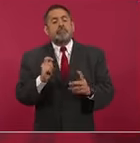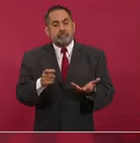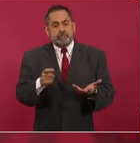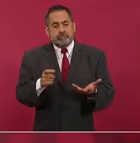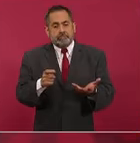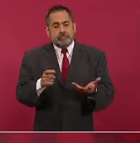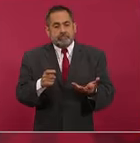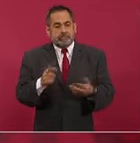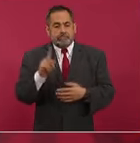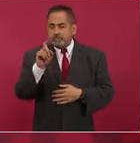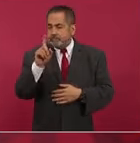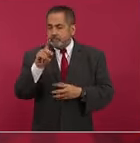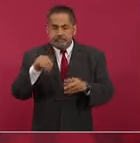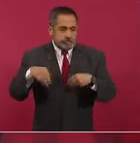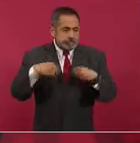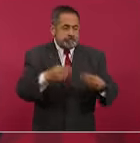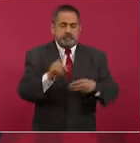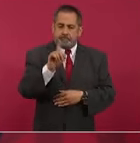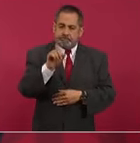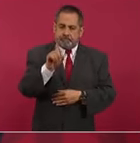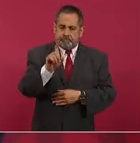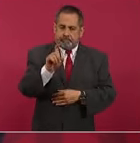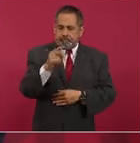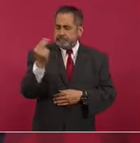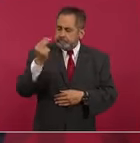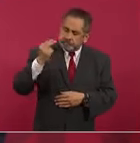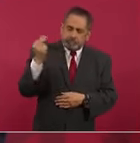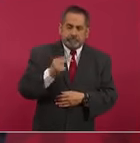la gente tenga agua.